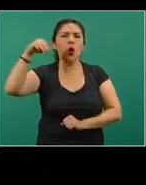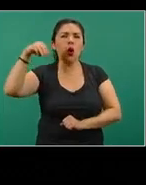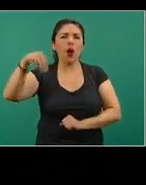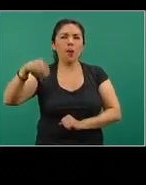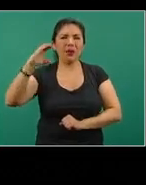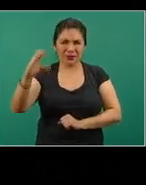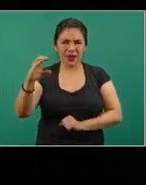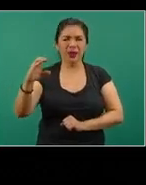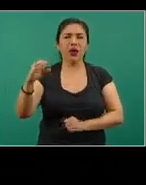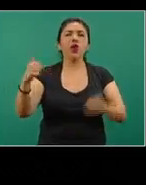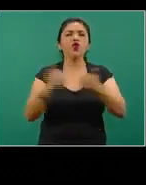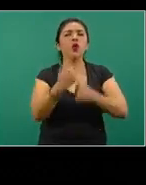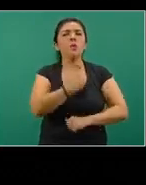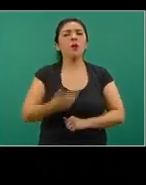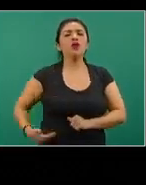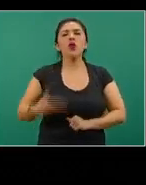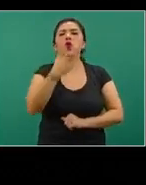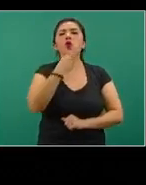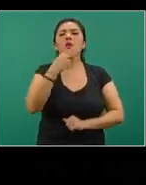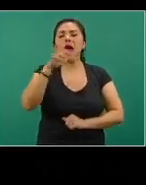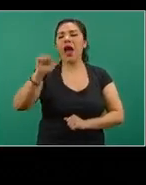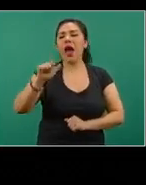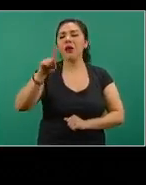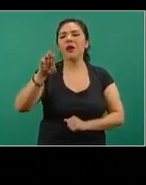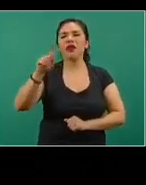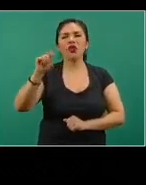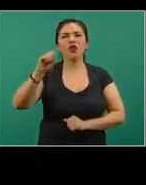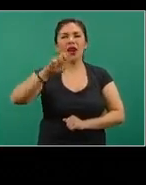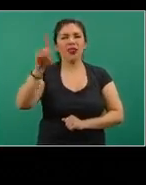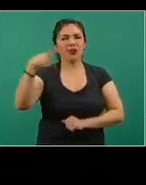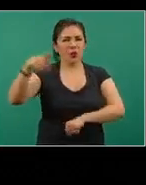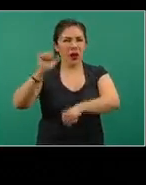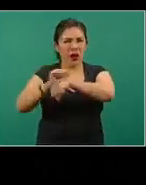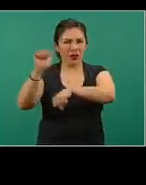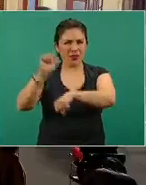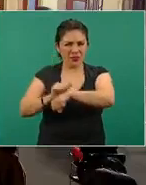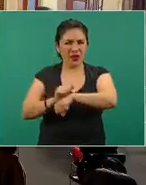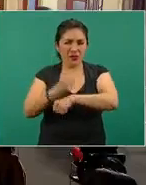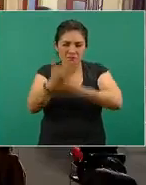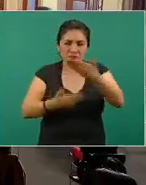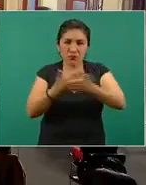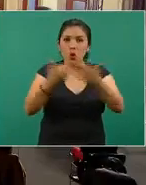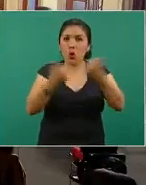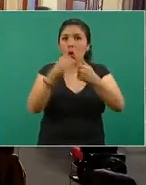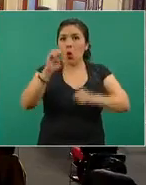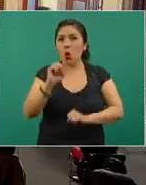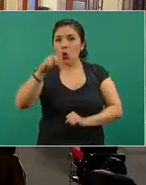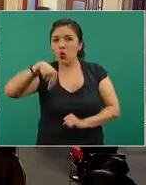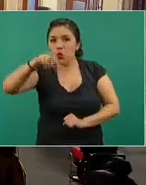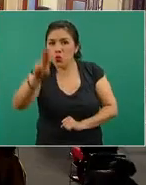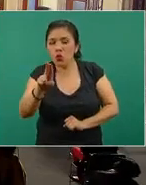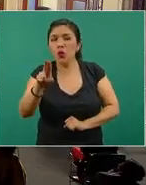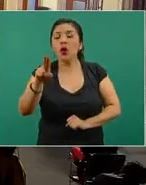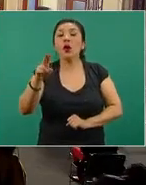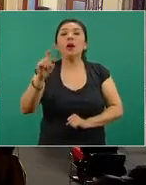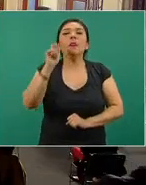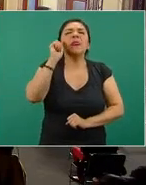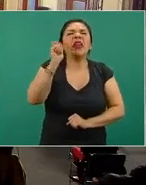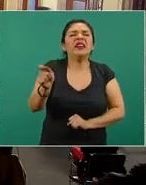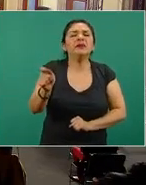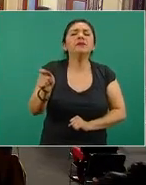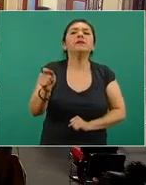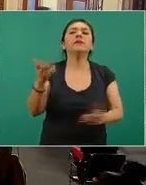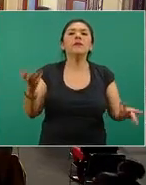el presidente Alberto Fernández de Argentina plantea hacer, creo que la ONU, que es